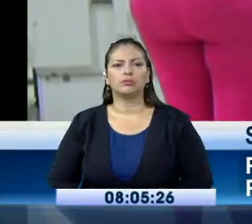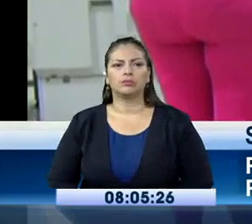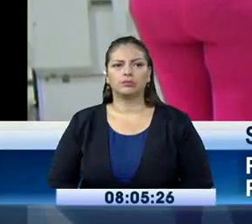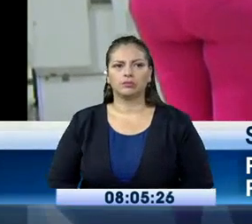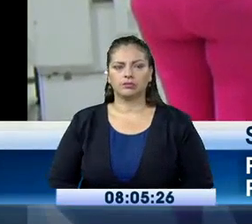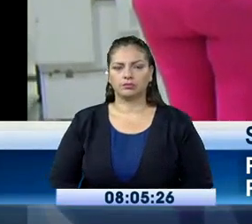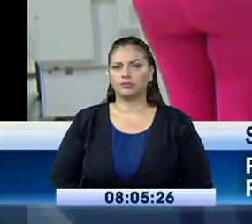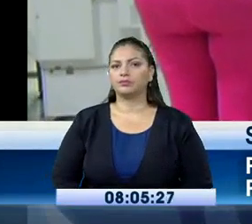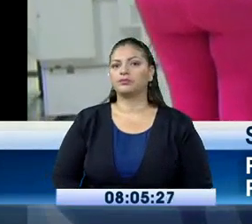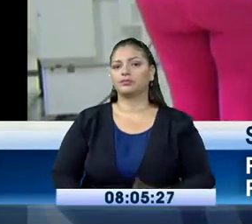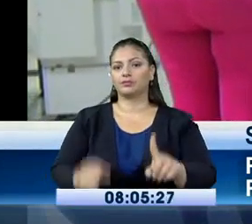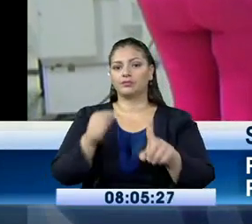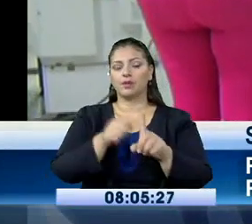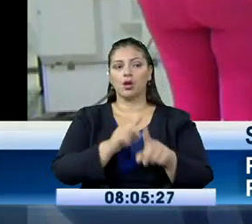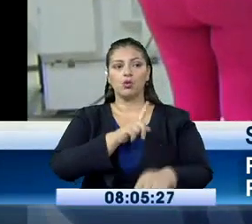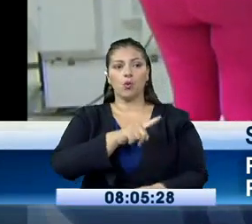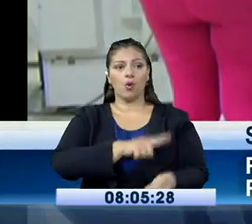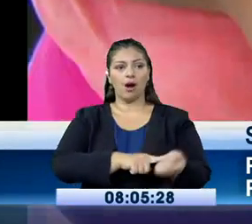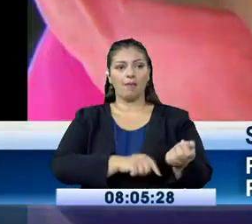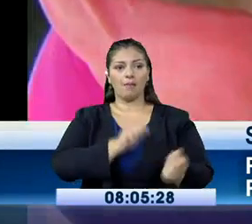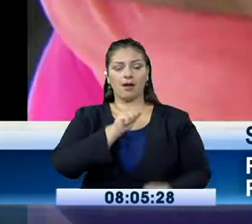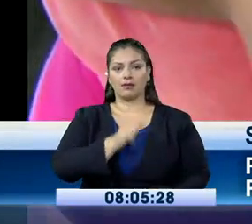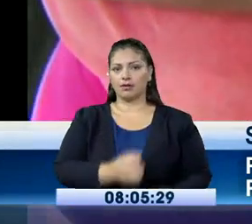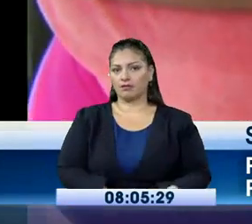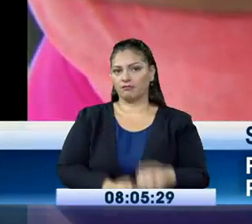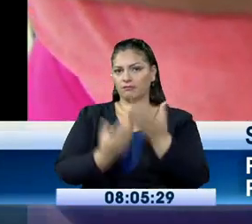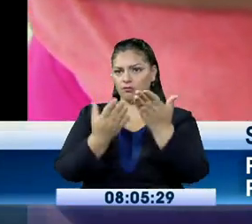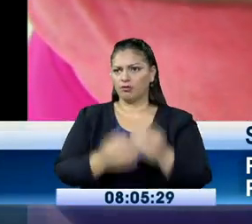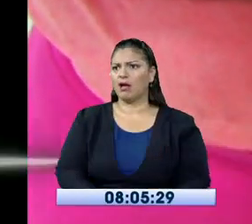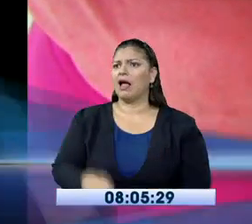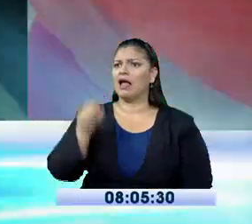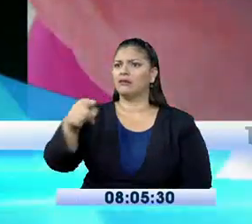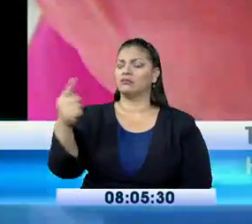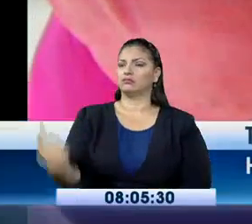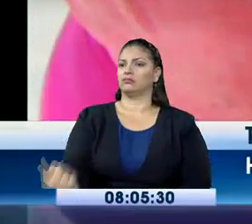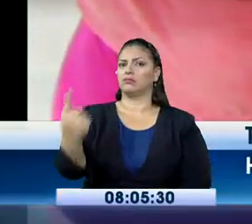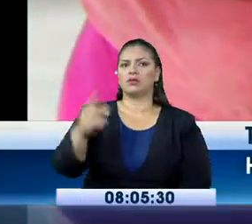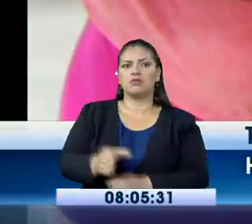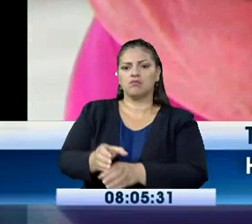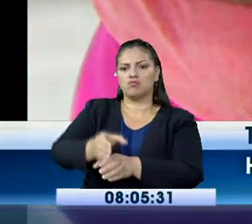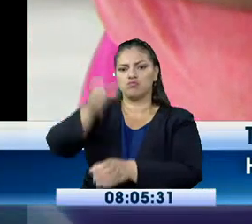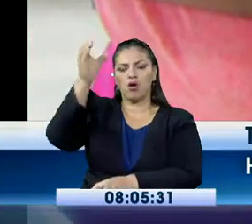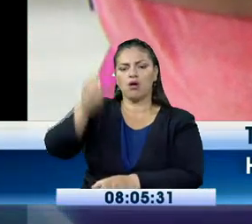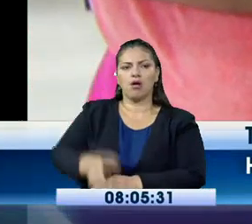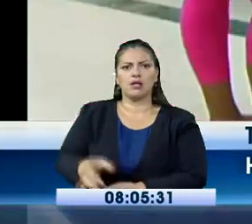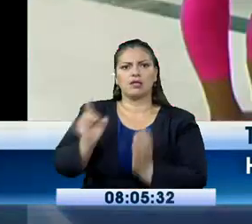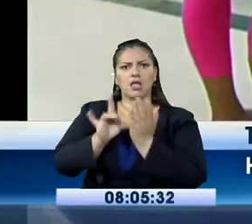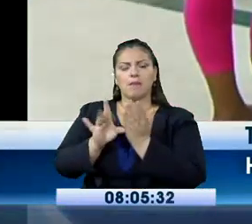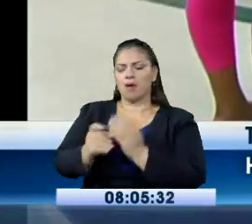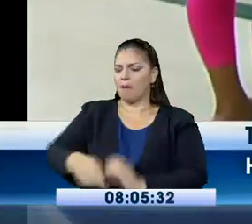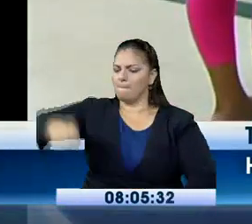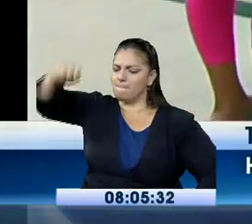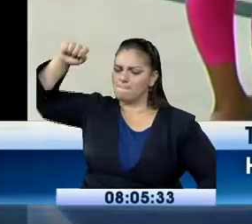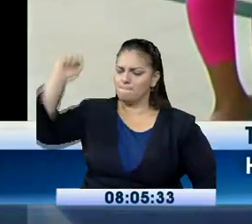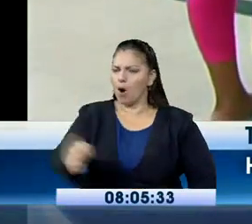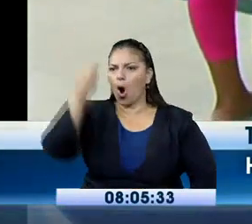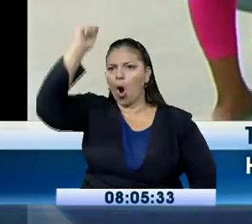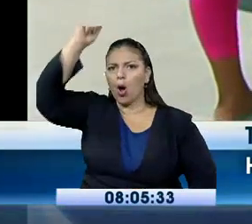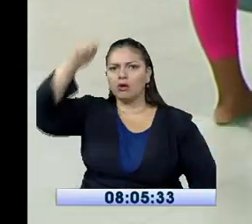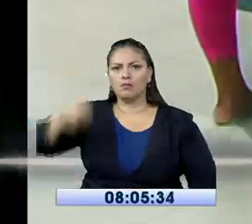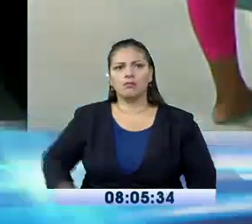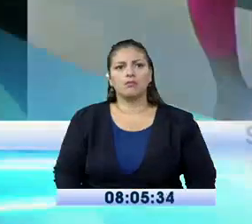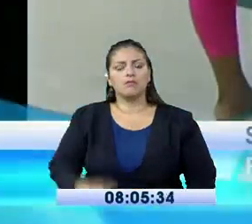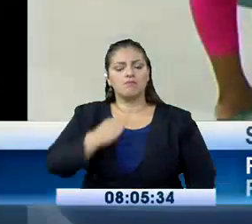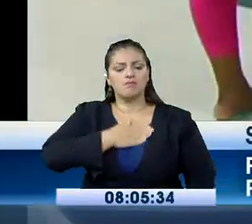la hermana del ahora herido. Y llegó de una, tiró una botella de espor y a los pies de mi hijo que tiene 1 año, y mi hermano lo